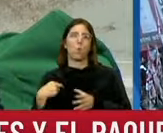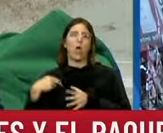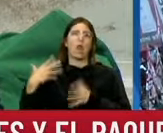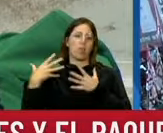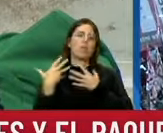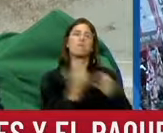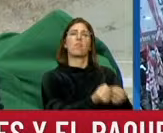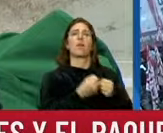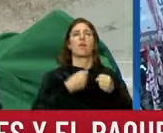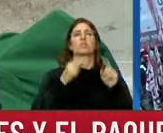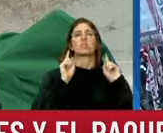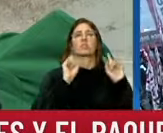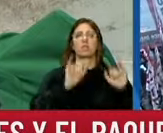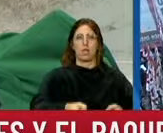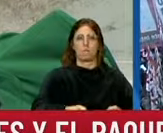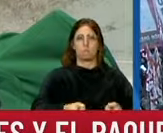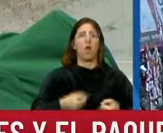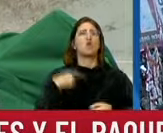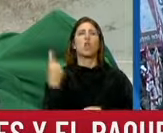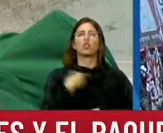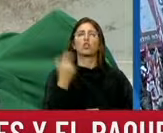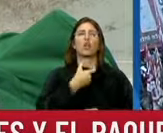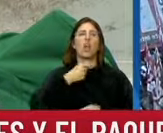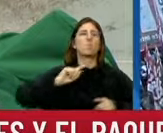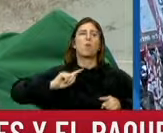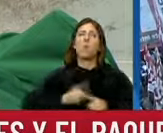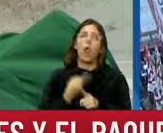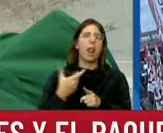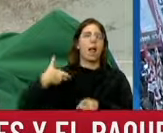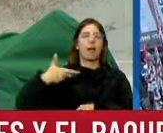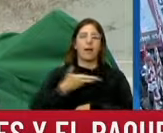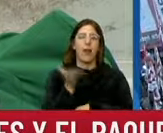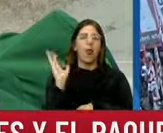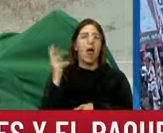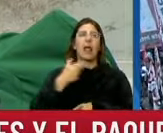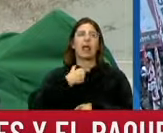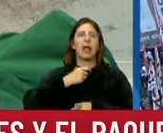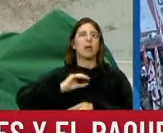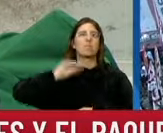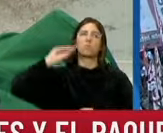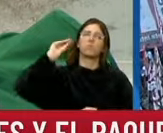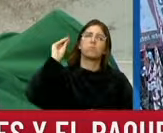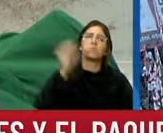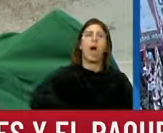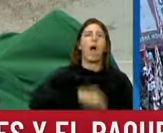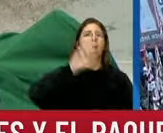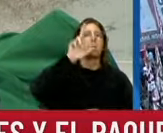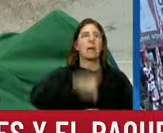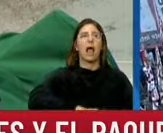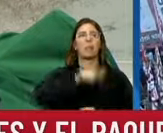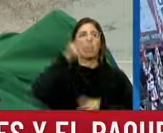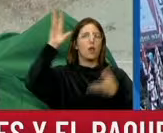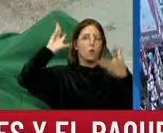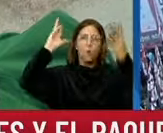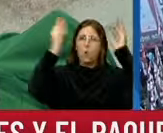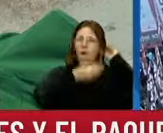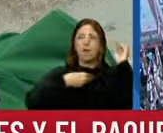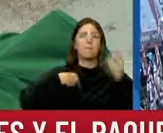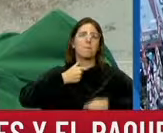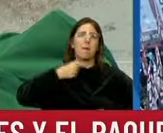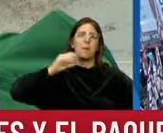sé yo. Yo creo iría tranquilo, paso a paso, claro, con tranquilidad. Tranquilo. Hasta ahora el gobierno, la verdad, en los números macro le está